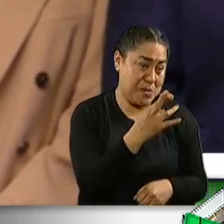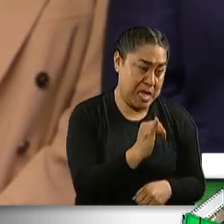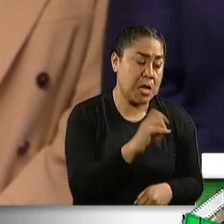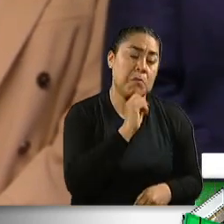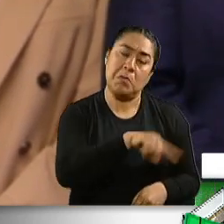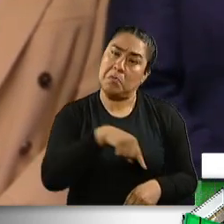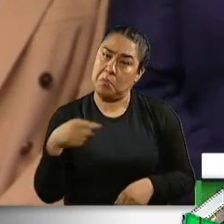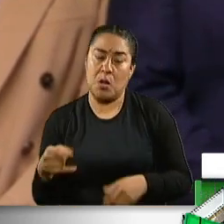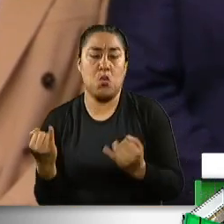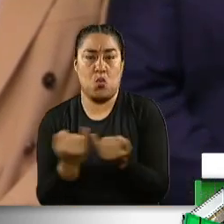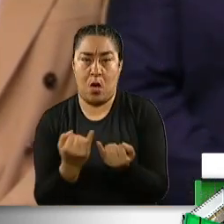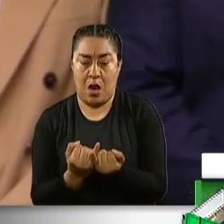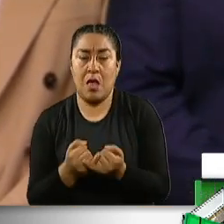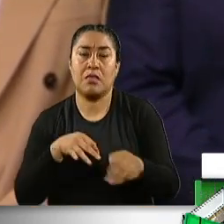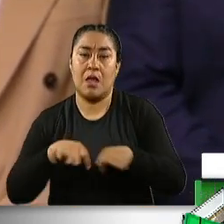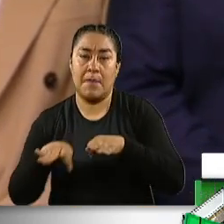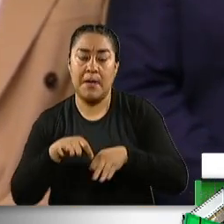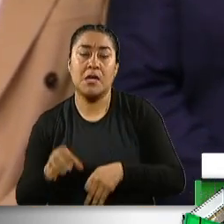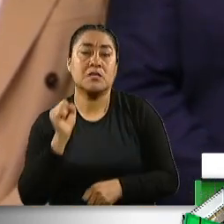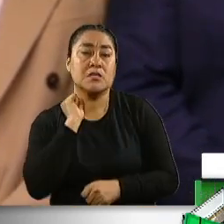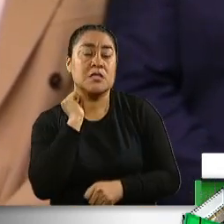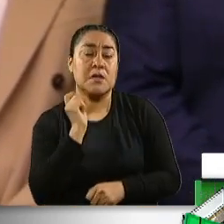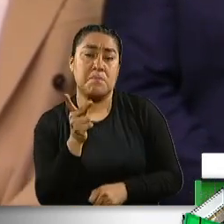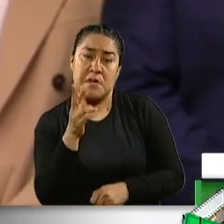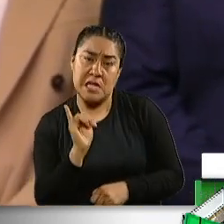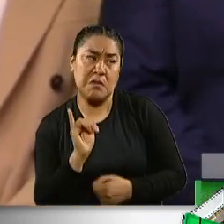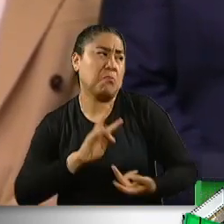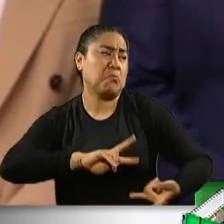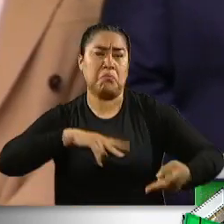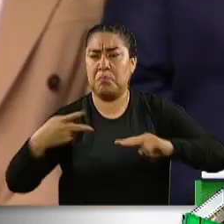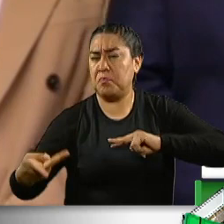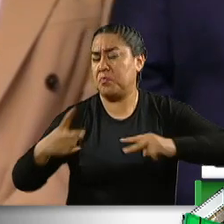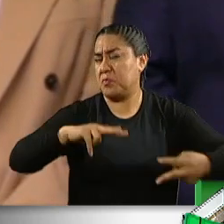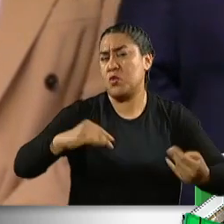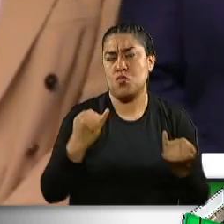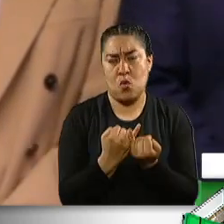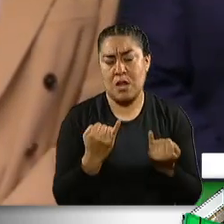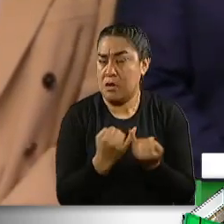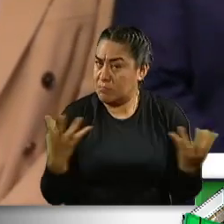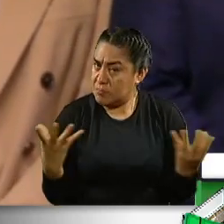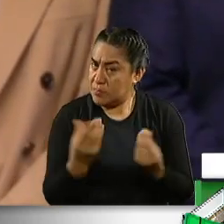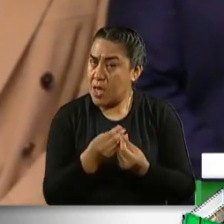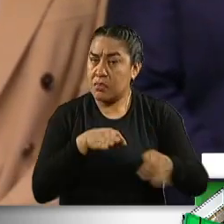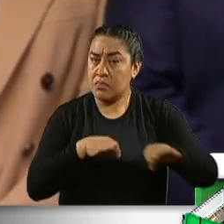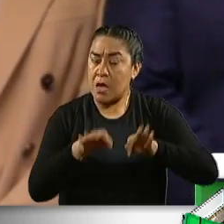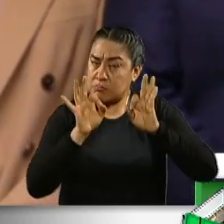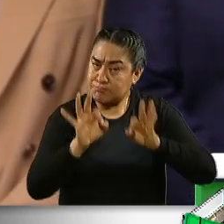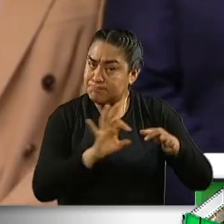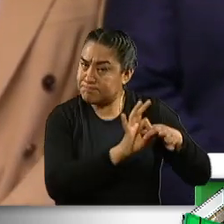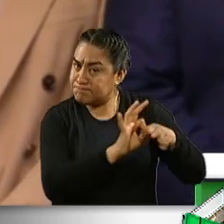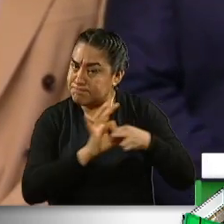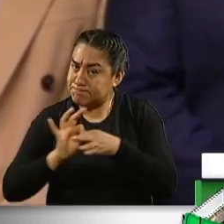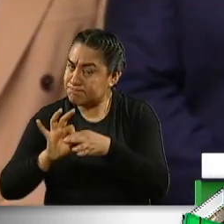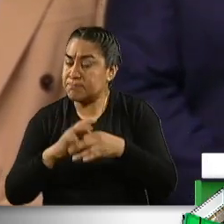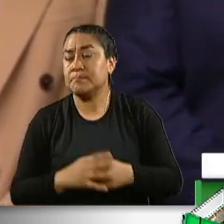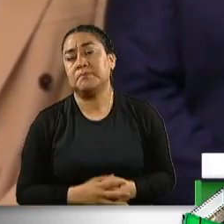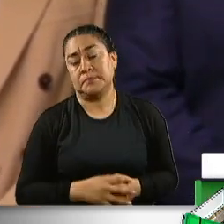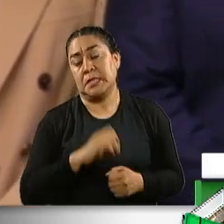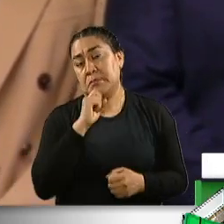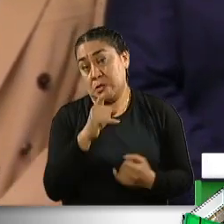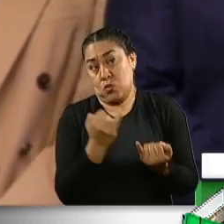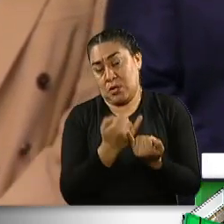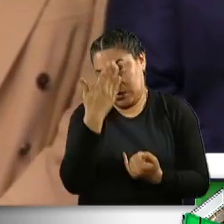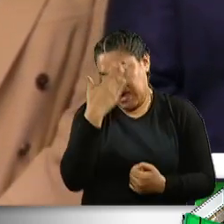podamos empatarlo a lo que hace el senador de la República y viceversa, poder trabajar de manera coordinada. Y por supuesto, con el